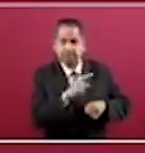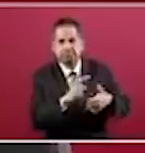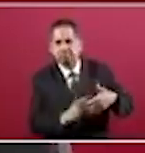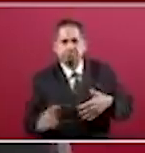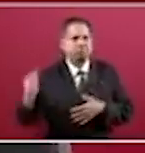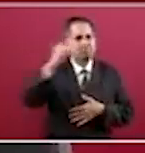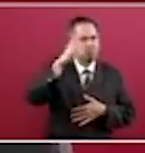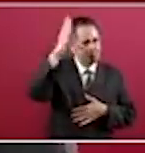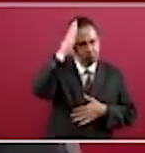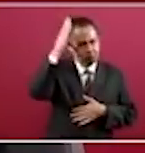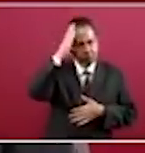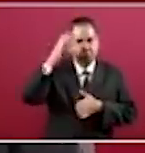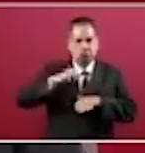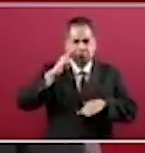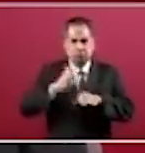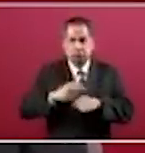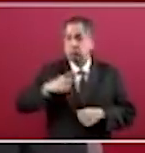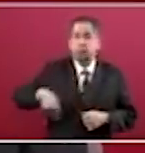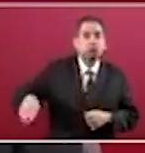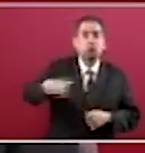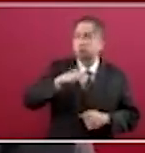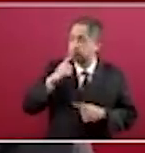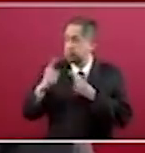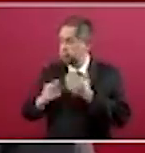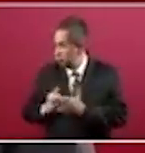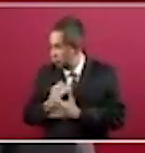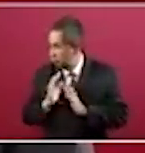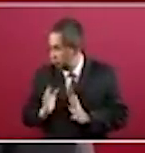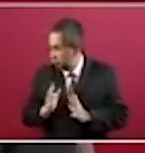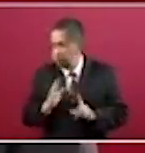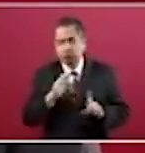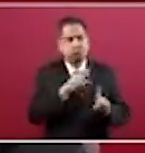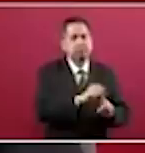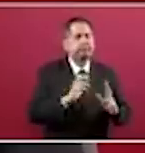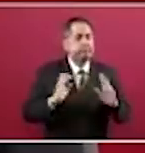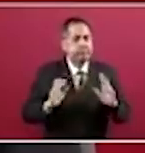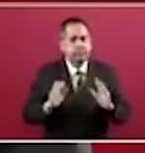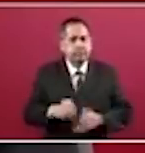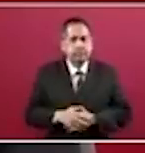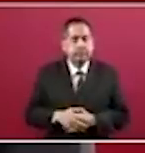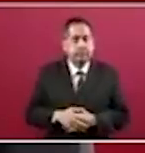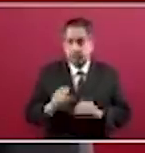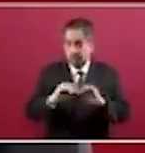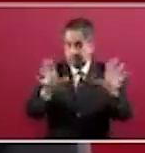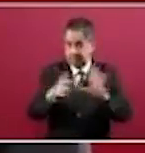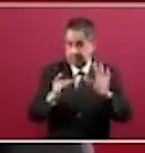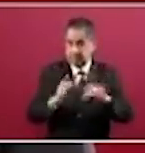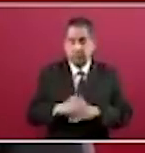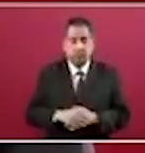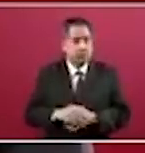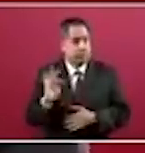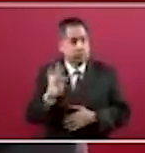arriba y que lo decidamos entre todos. Y para ser más claro,